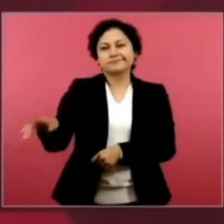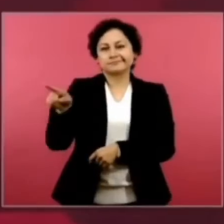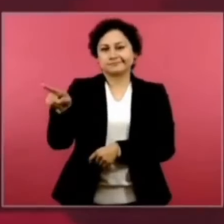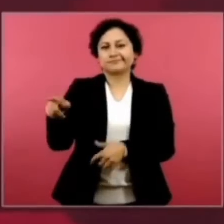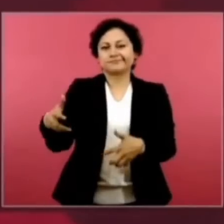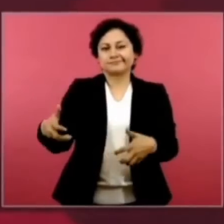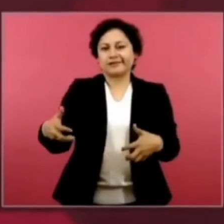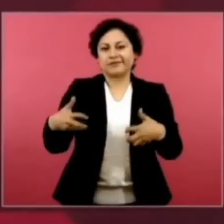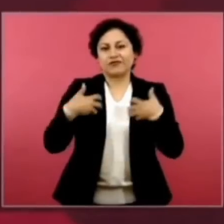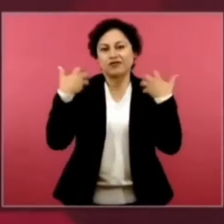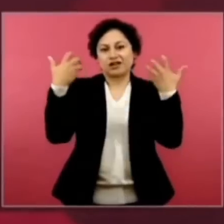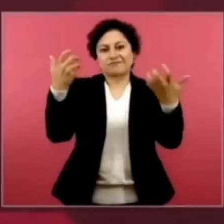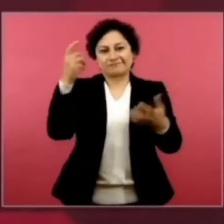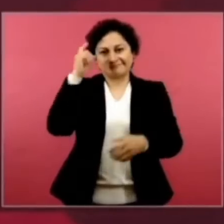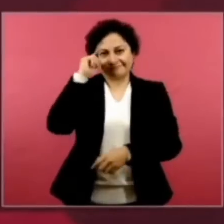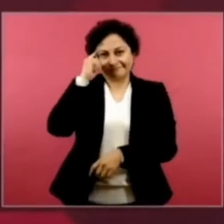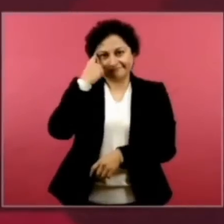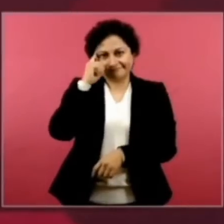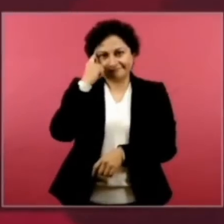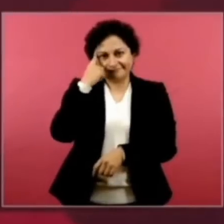los dueños